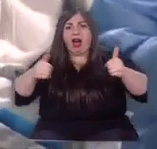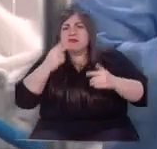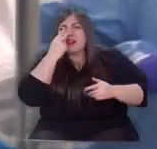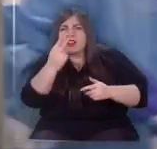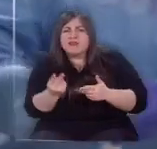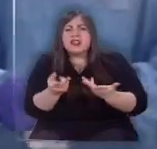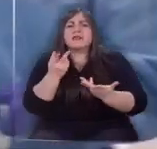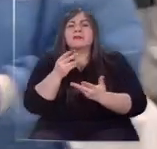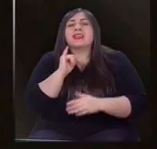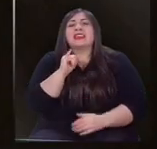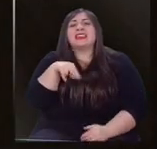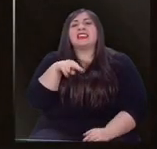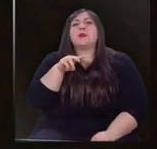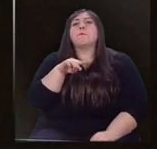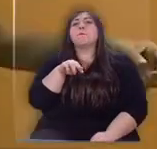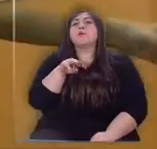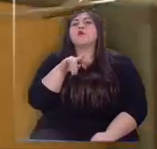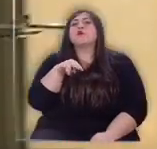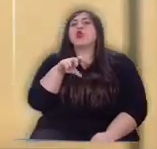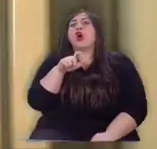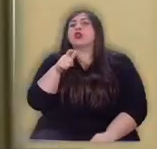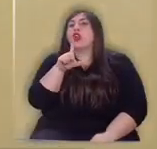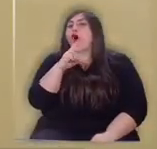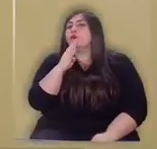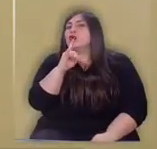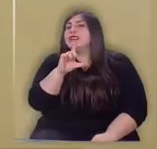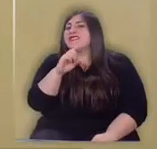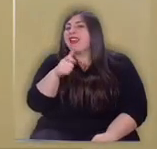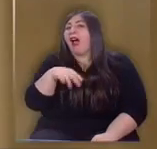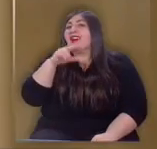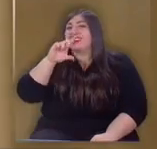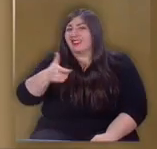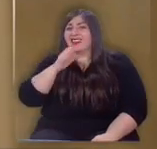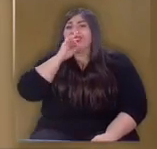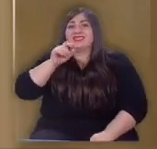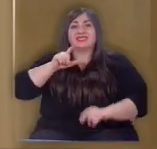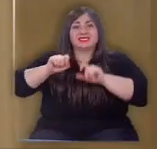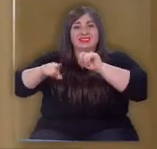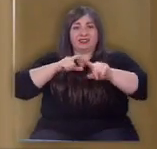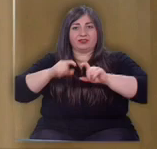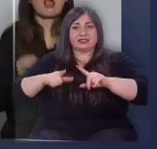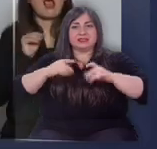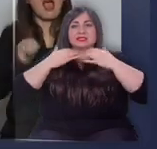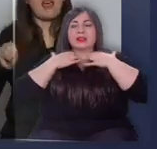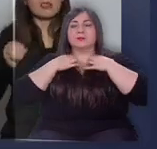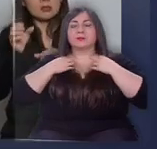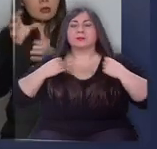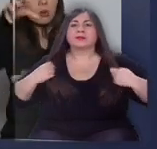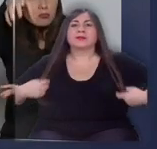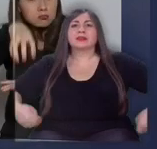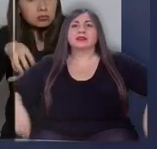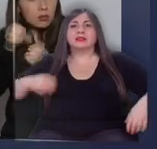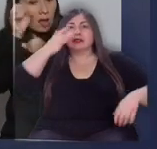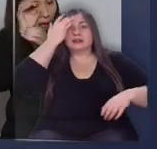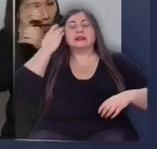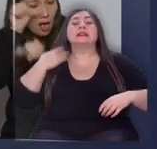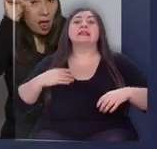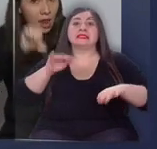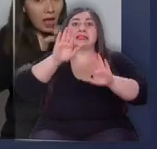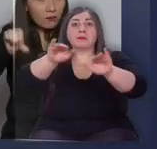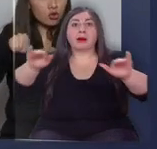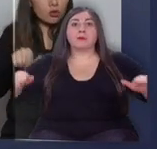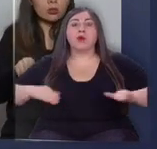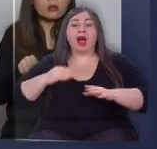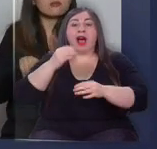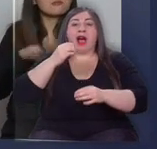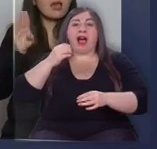esta inmunoglobulina G, la que determina la presencia de anticuerpos. Llamamos a los laboratorios, sobre